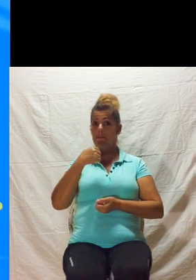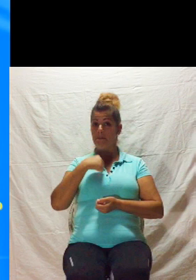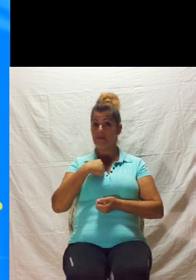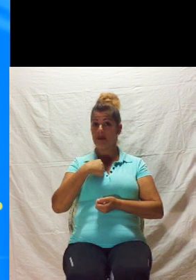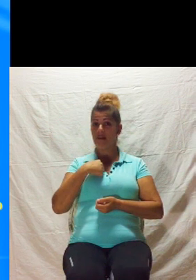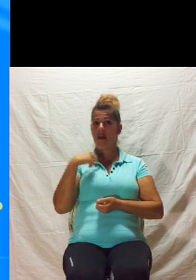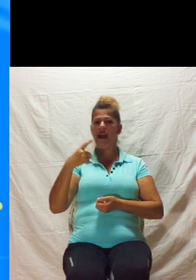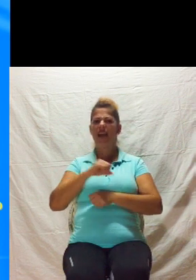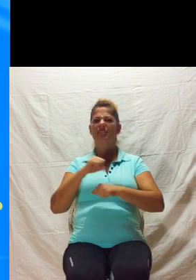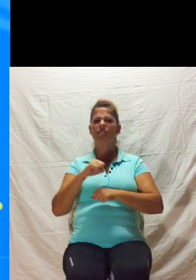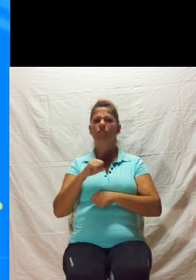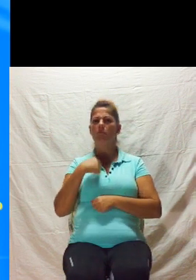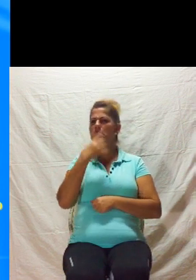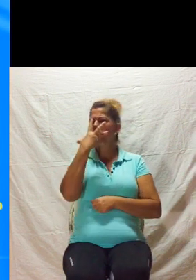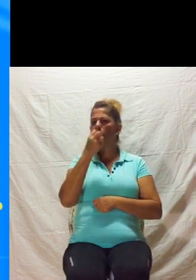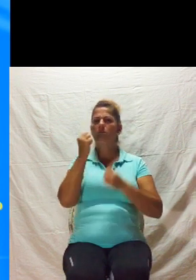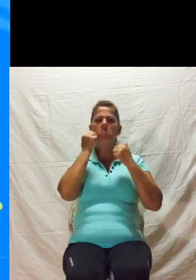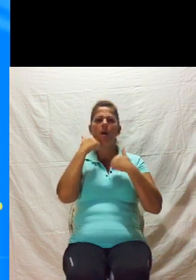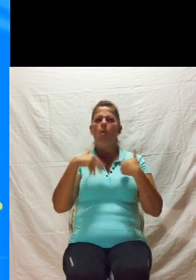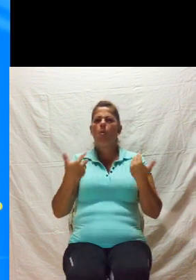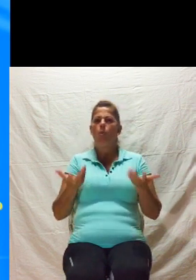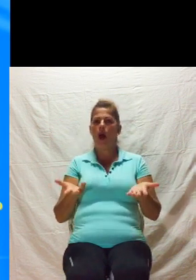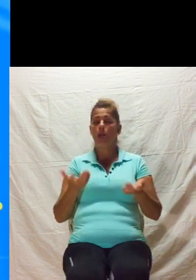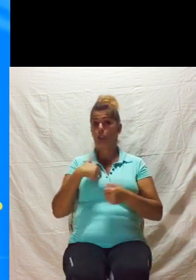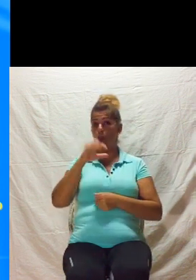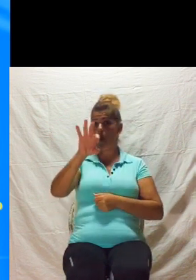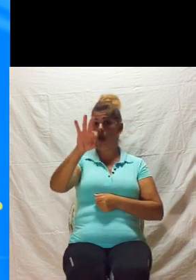7. Mi ejercicio preferido.